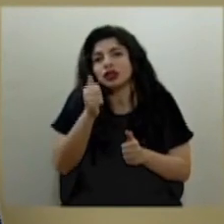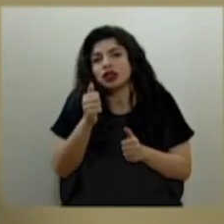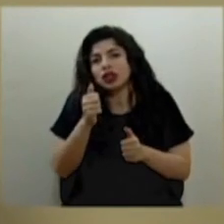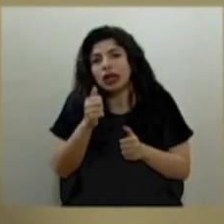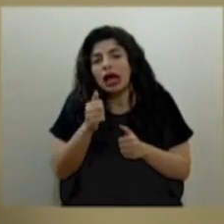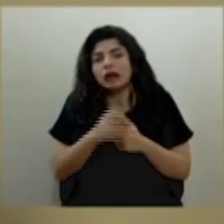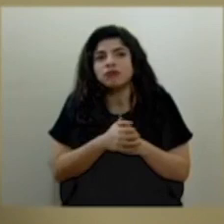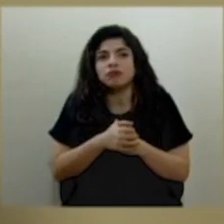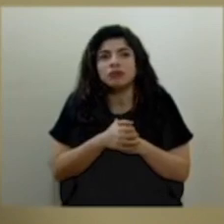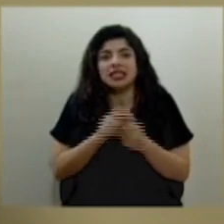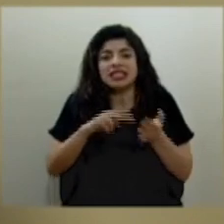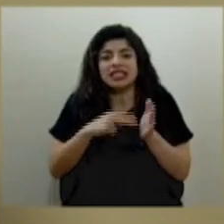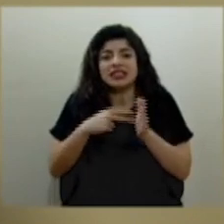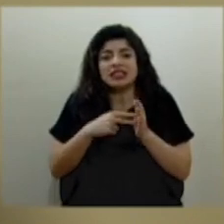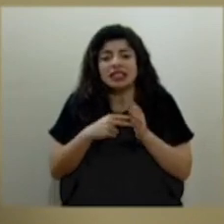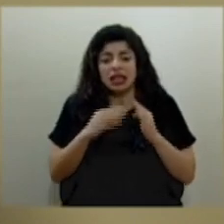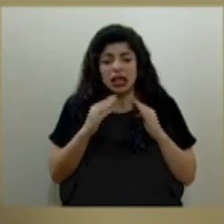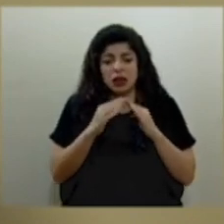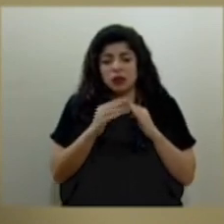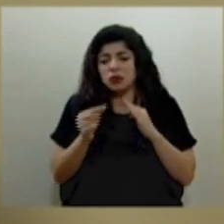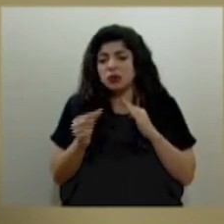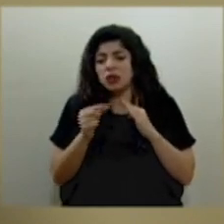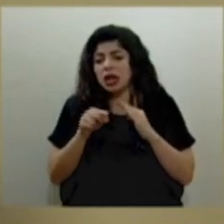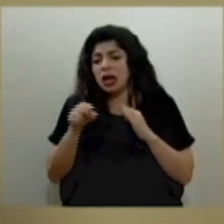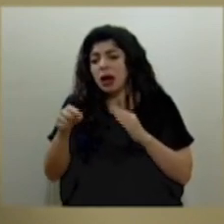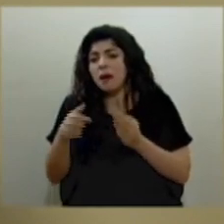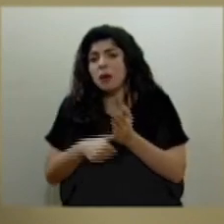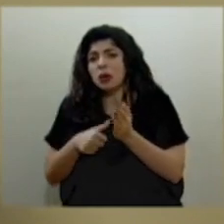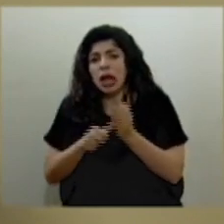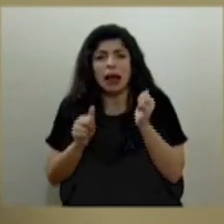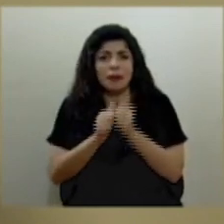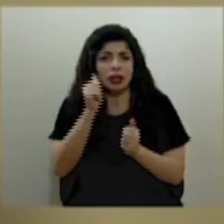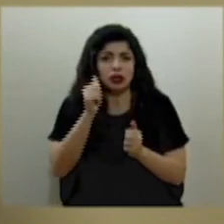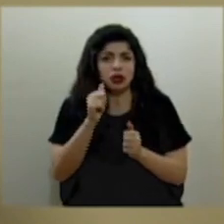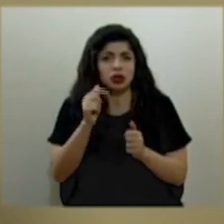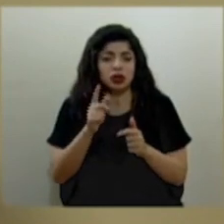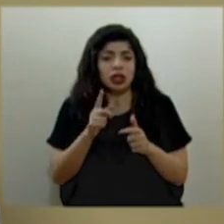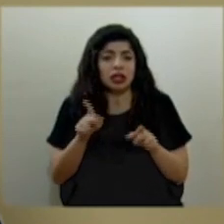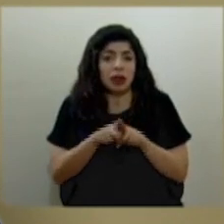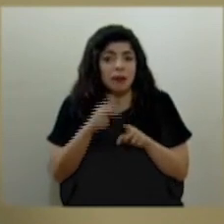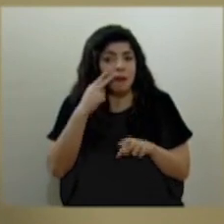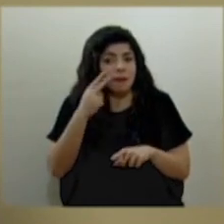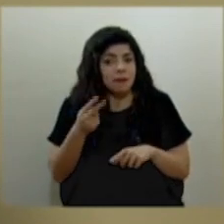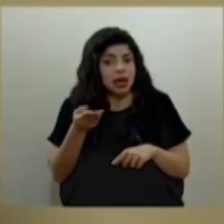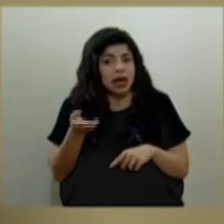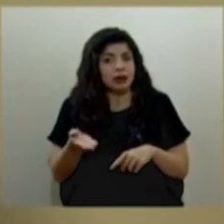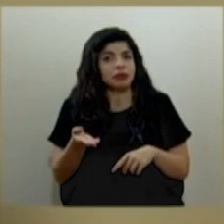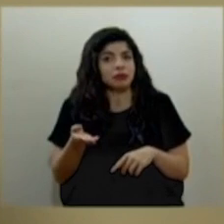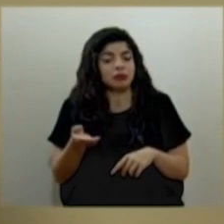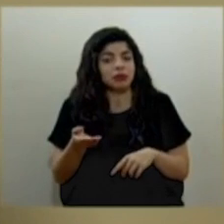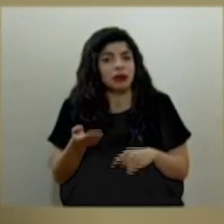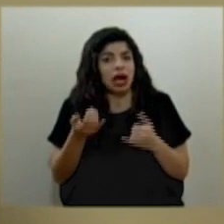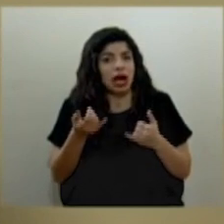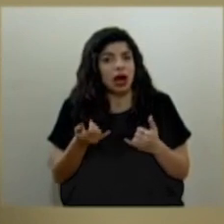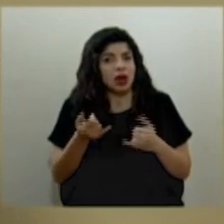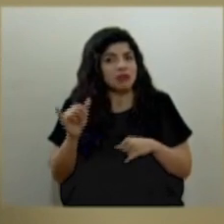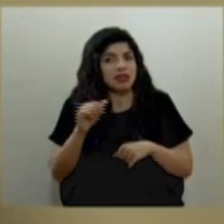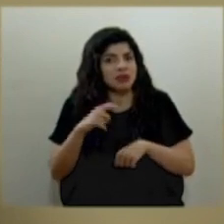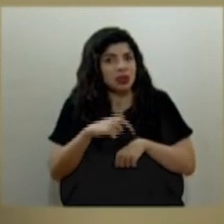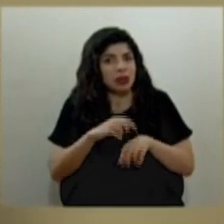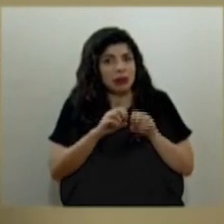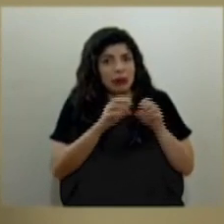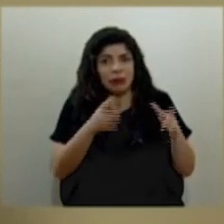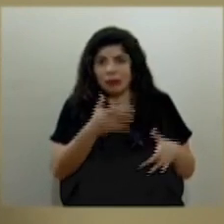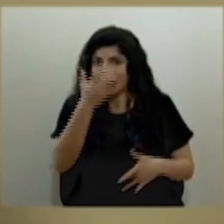pues, traslados muy cercanos, ¿verdad? En la gran mayoría. Y vemos incluso que se está dando, pues obviamente, en un contexto